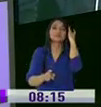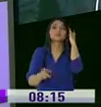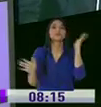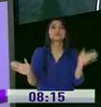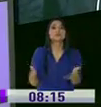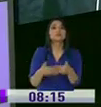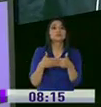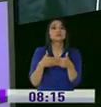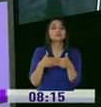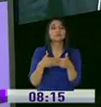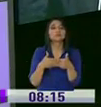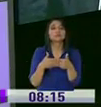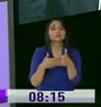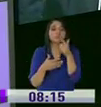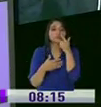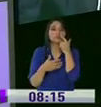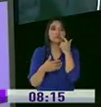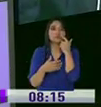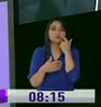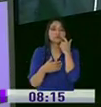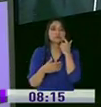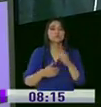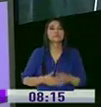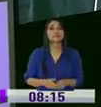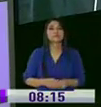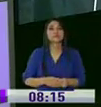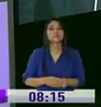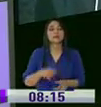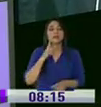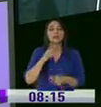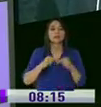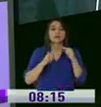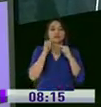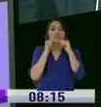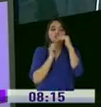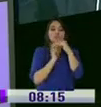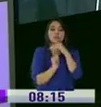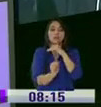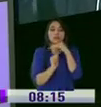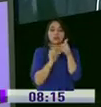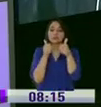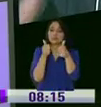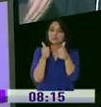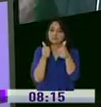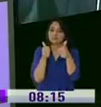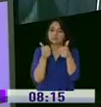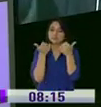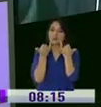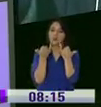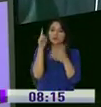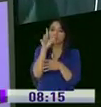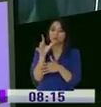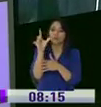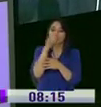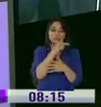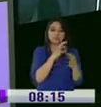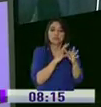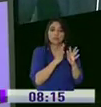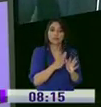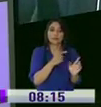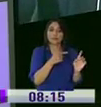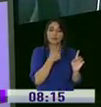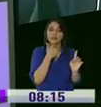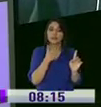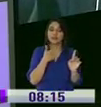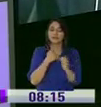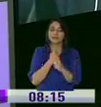se dará por este punto. Trabajos, construcción del metro. Mi querida, siempre es bueno verte, más aún el lunes. La Andre, que estaba hace un rato, dice que hace